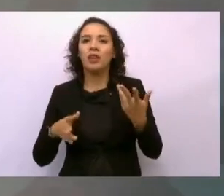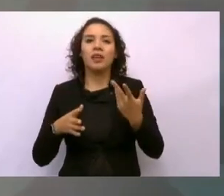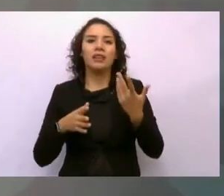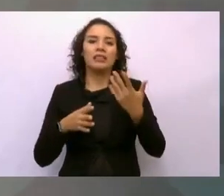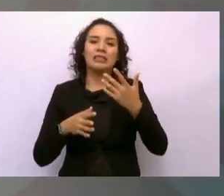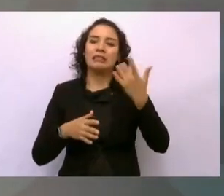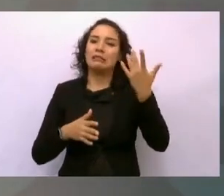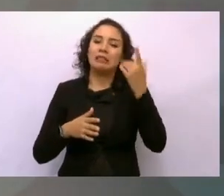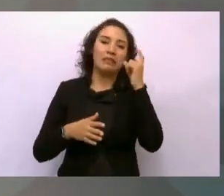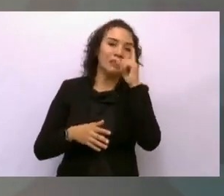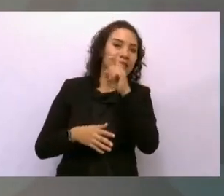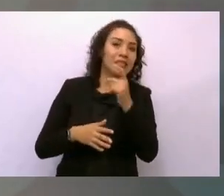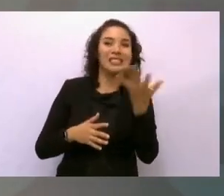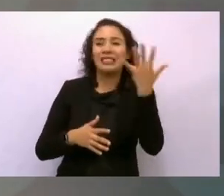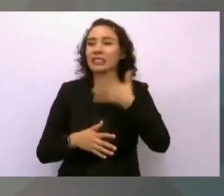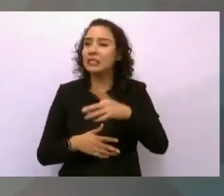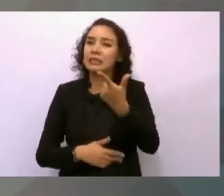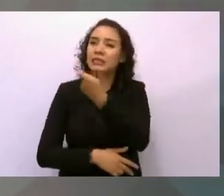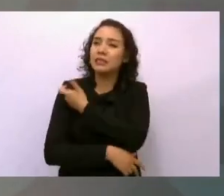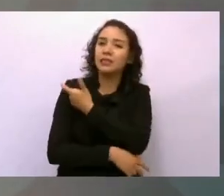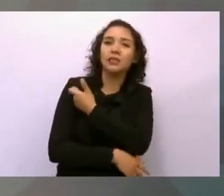a conseguir las vacunas.